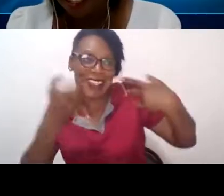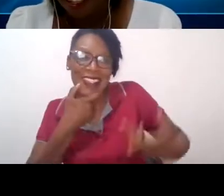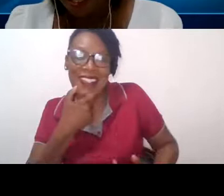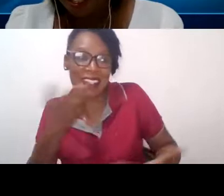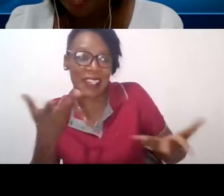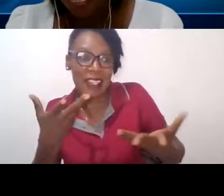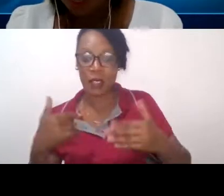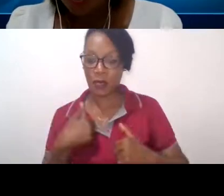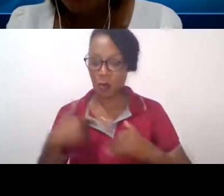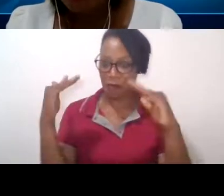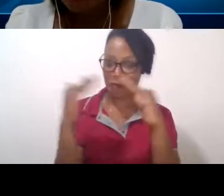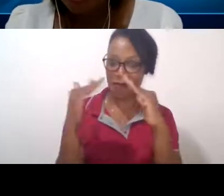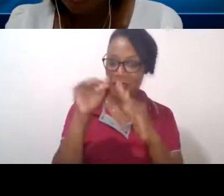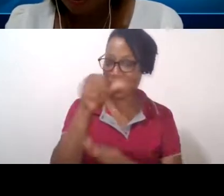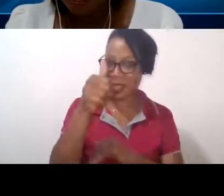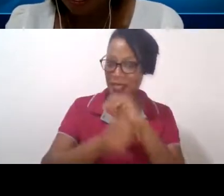hace 10 años.